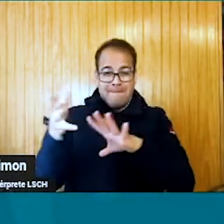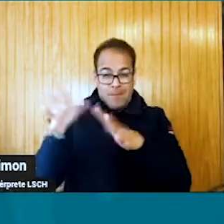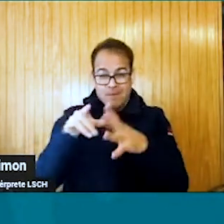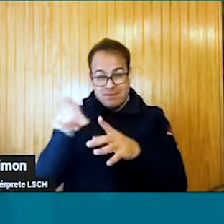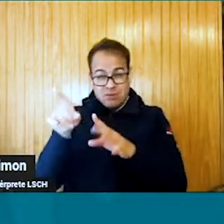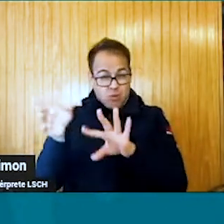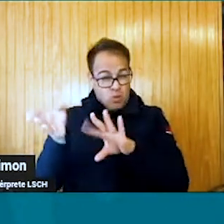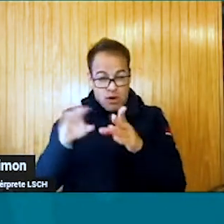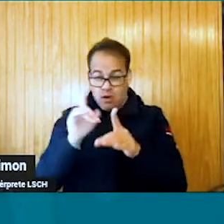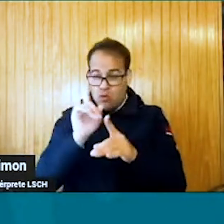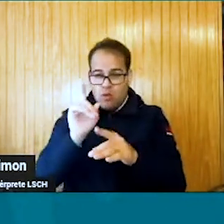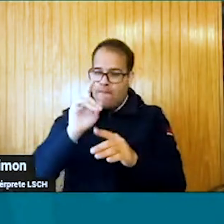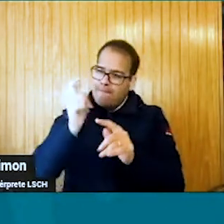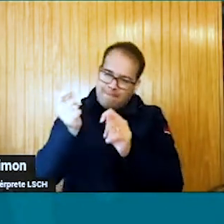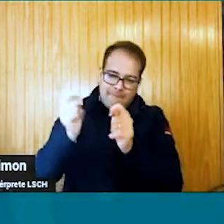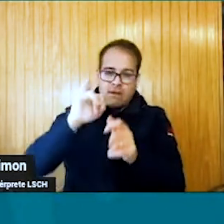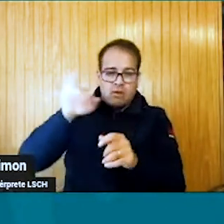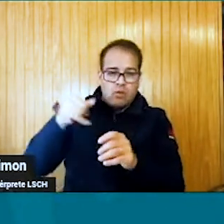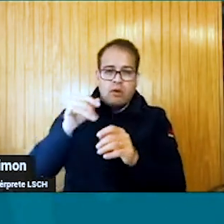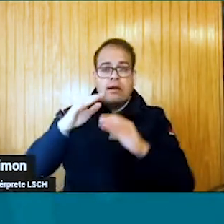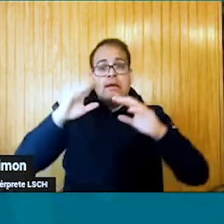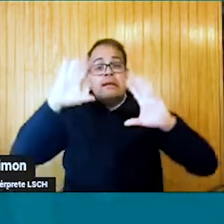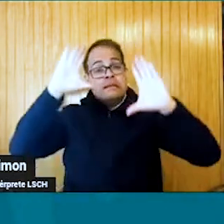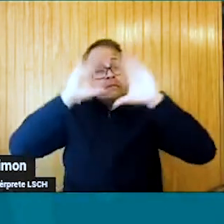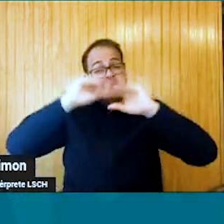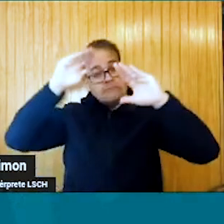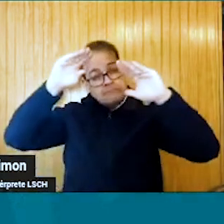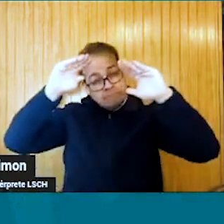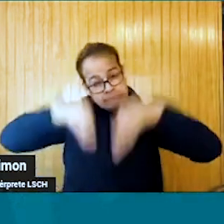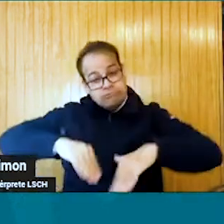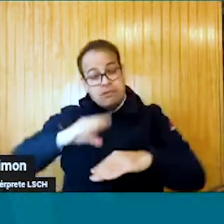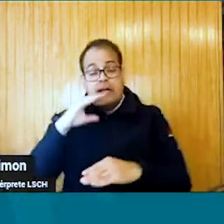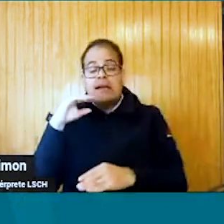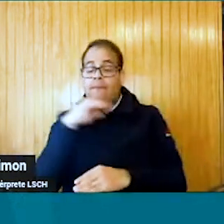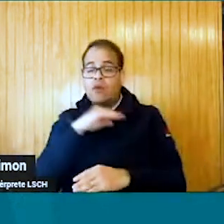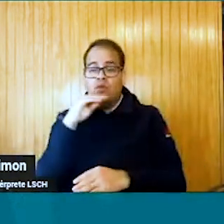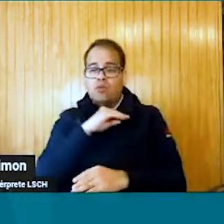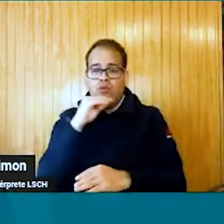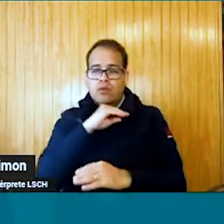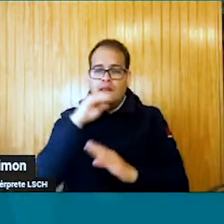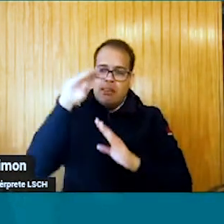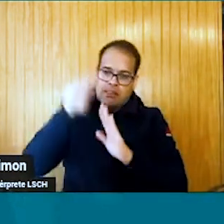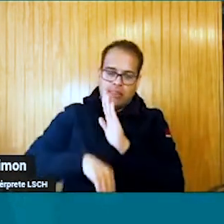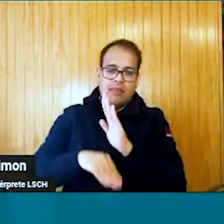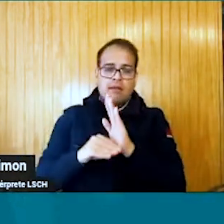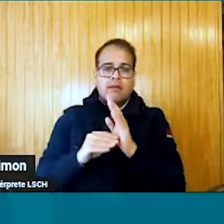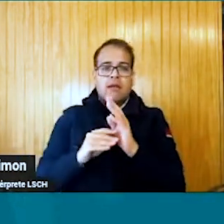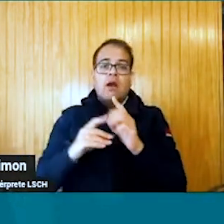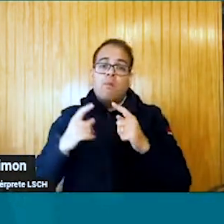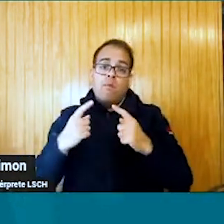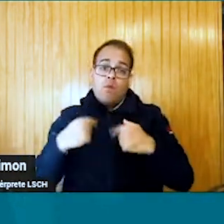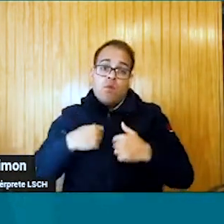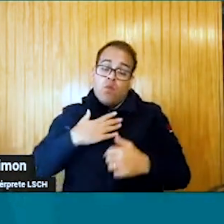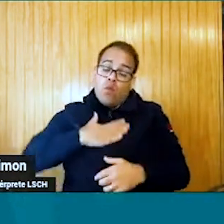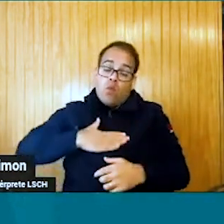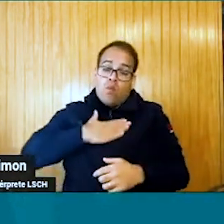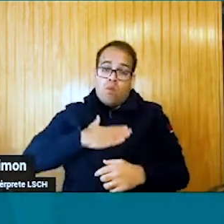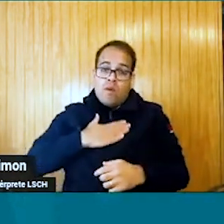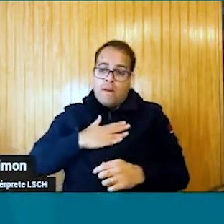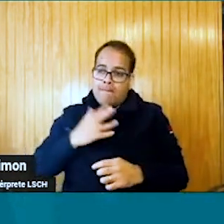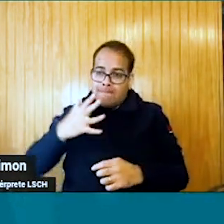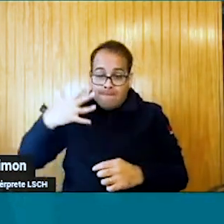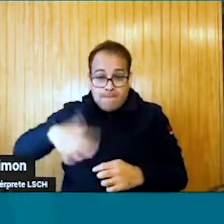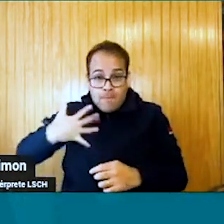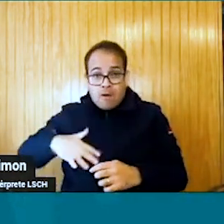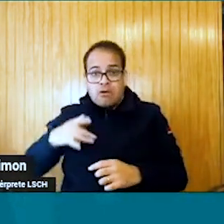Al principio de la noche cae mucho más rápido que al final de la noche, pero lo que a mí me interesa es la temperatura que voy